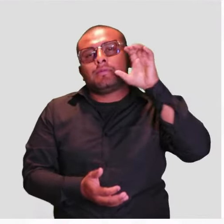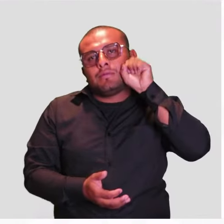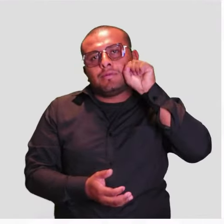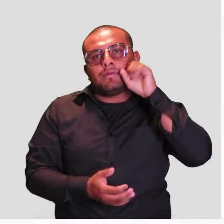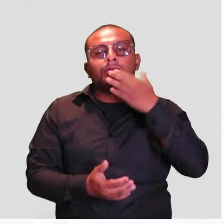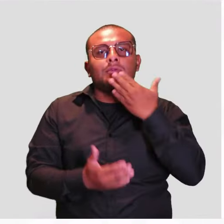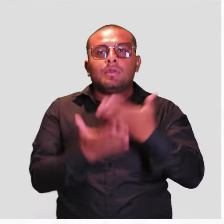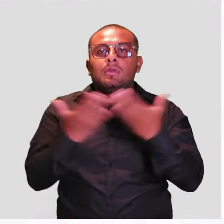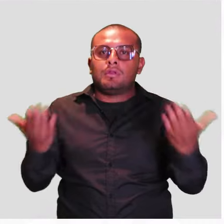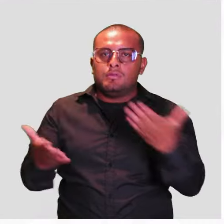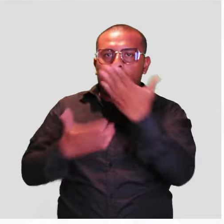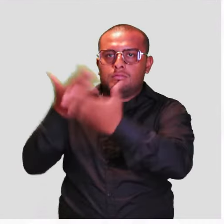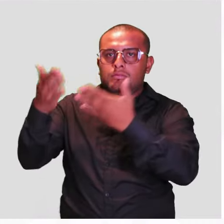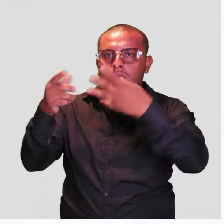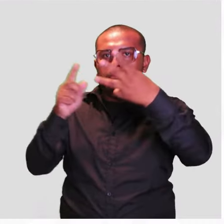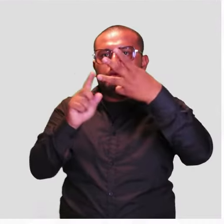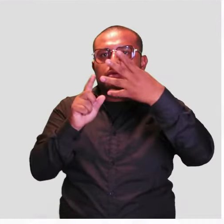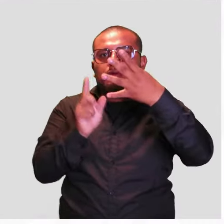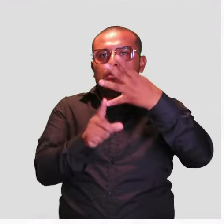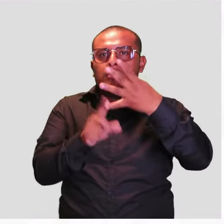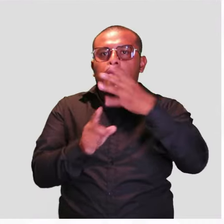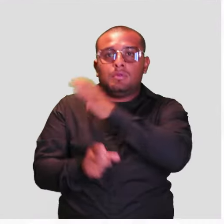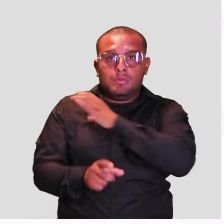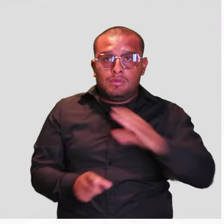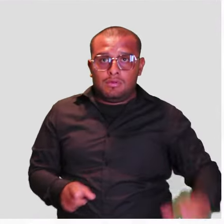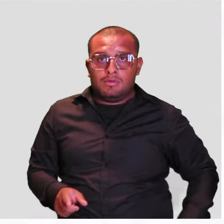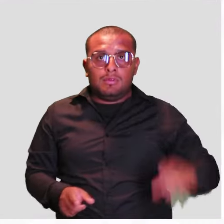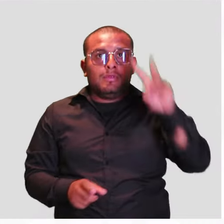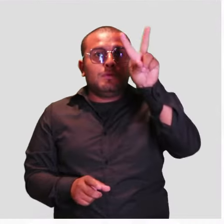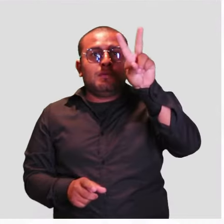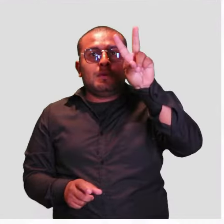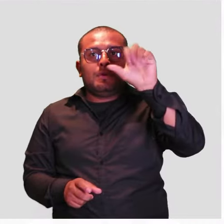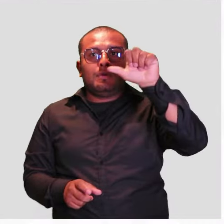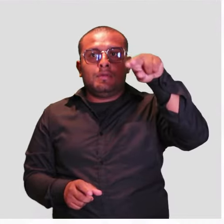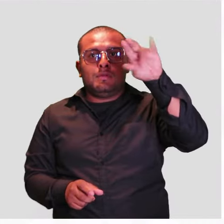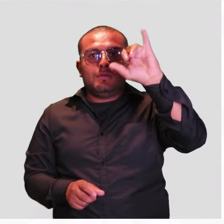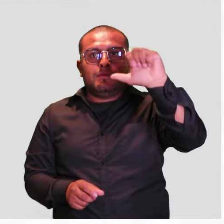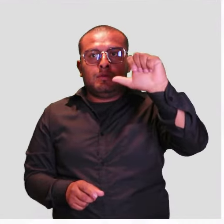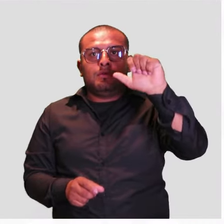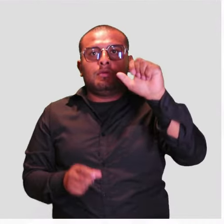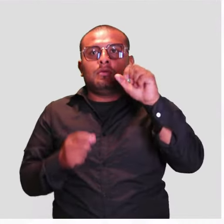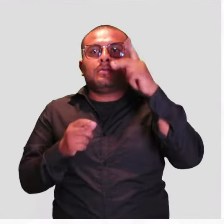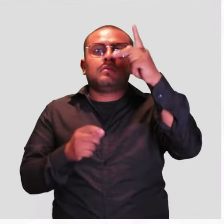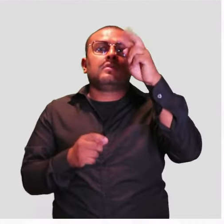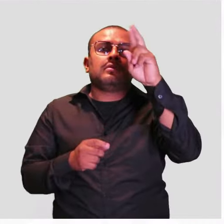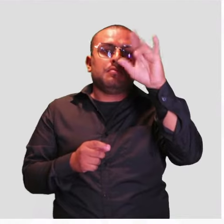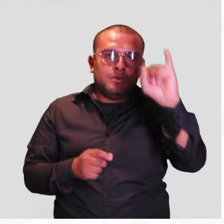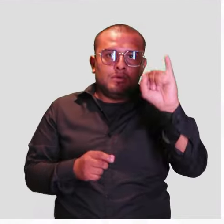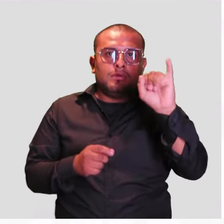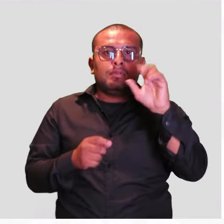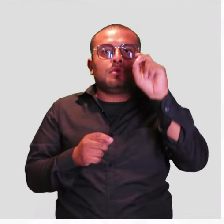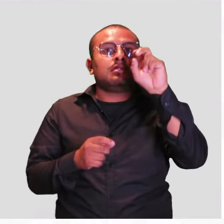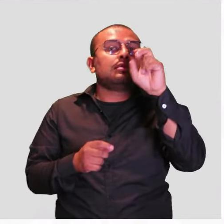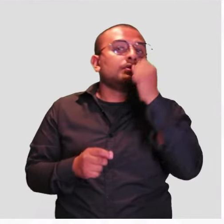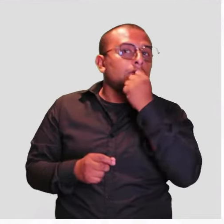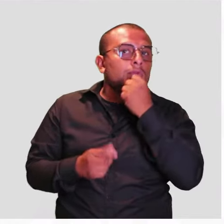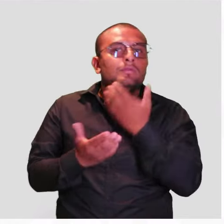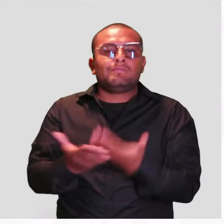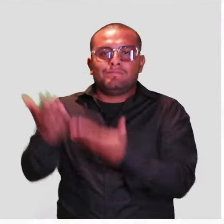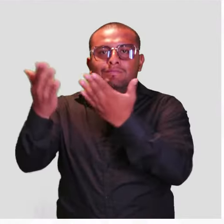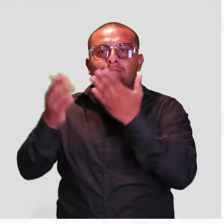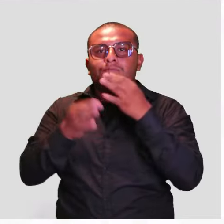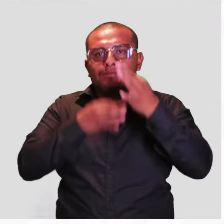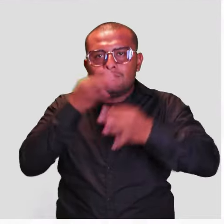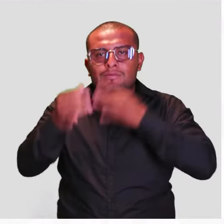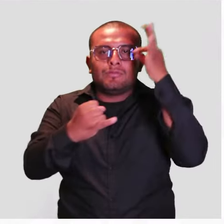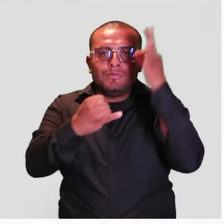el uso de la voz a la candidata Vania Camacho Galván del PRI. Candidata, tiene usted 30 segundos para su mensaje final.